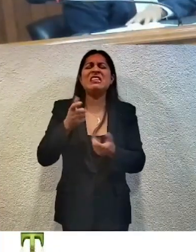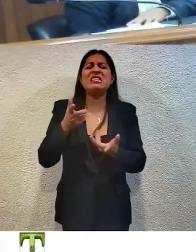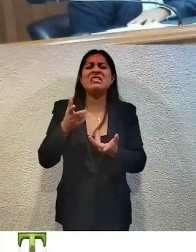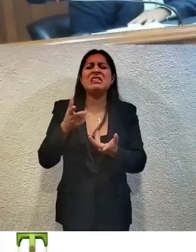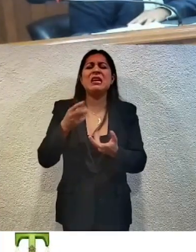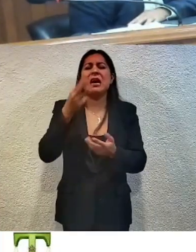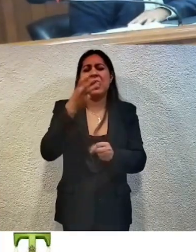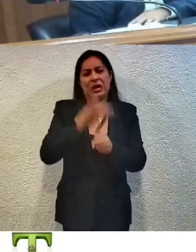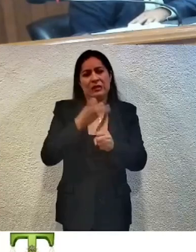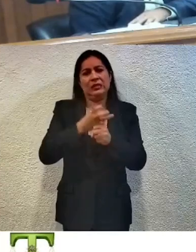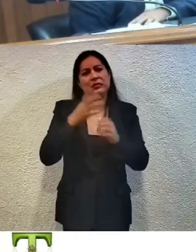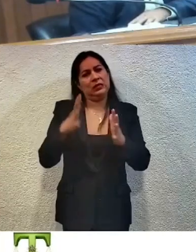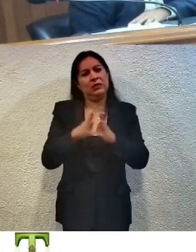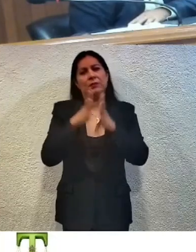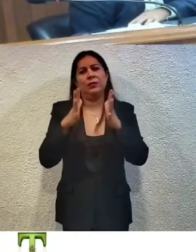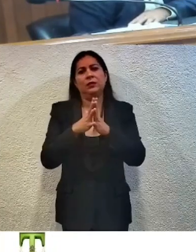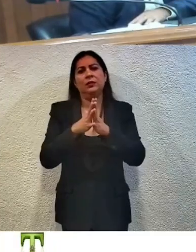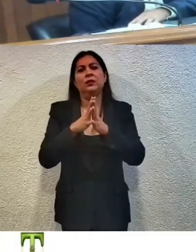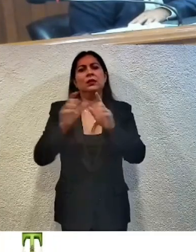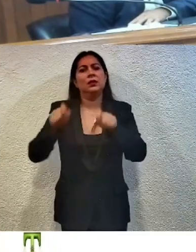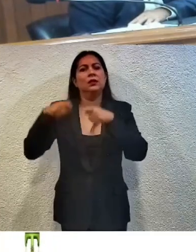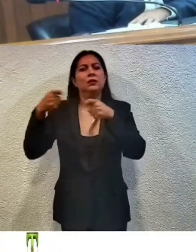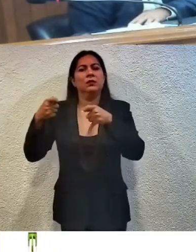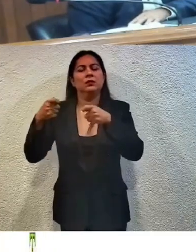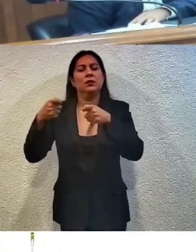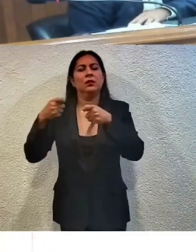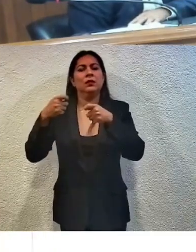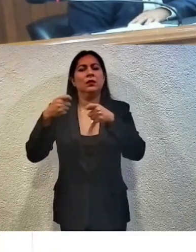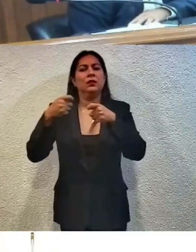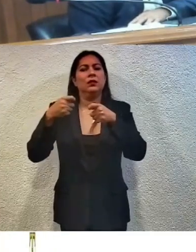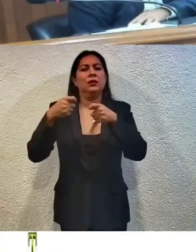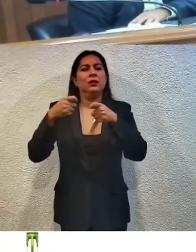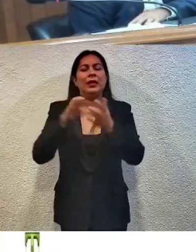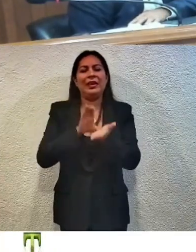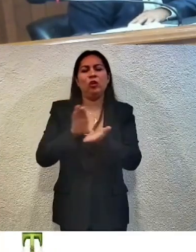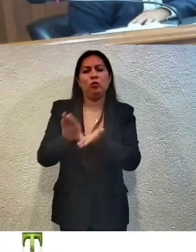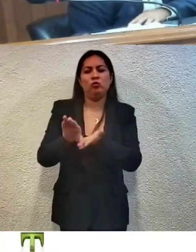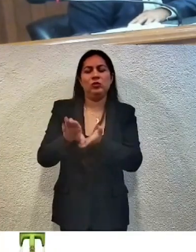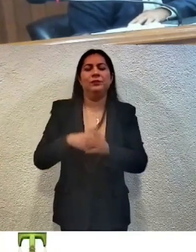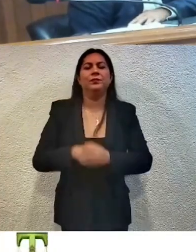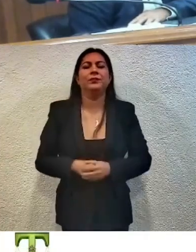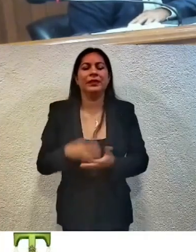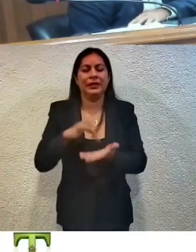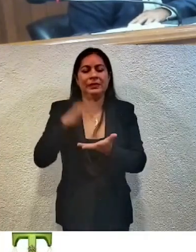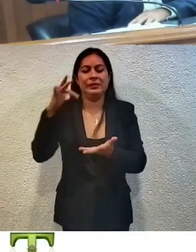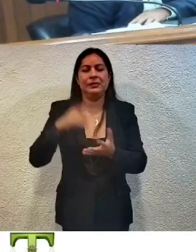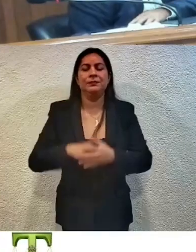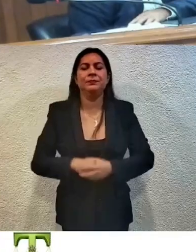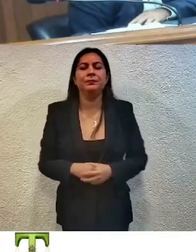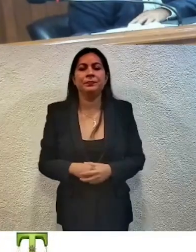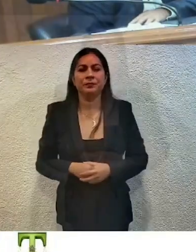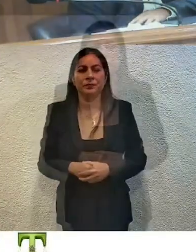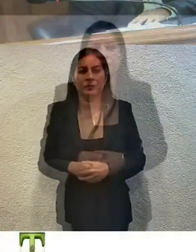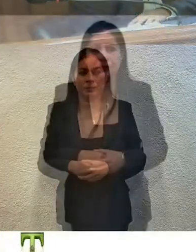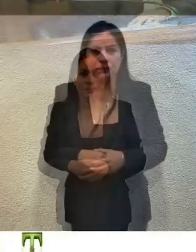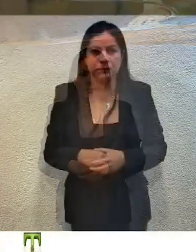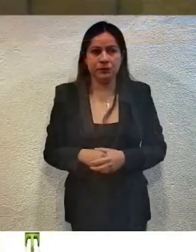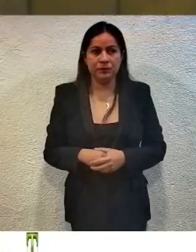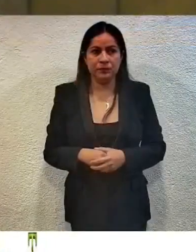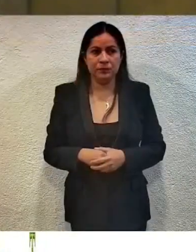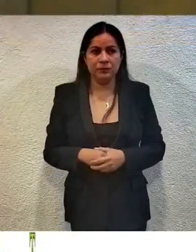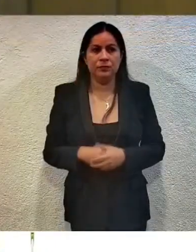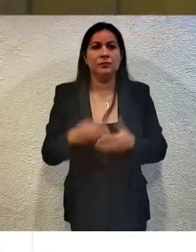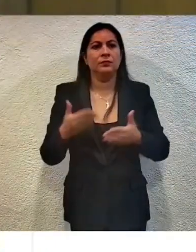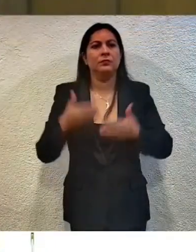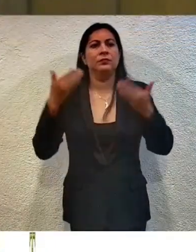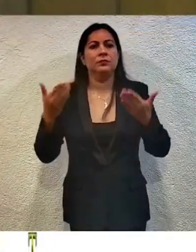la tercera ponencia que se encuentra en turno de engrose. Gracias. Gracias, magistrado. En